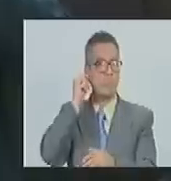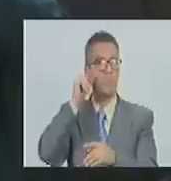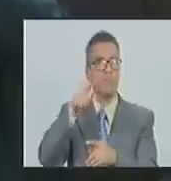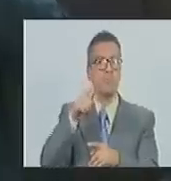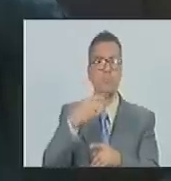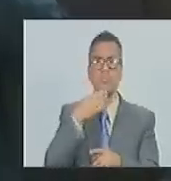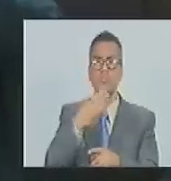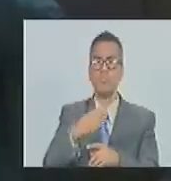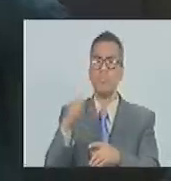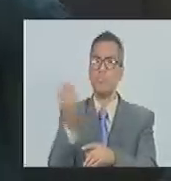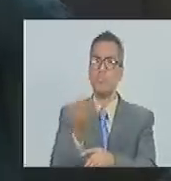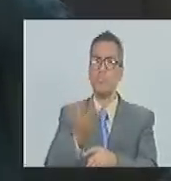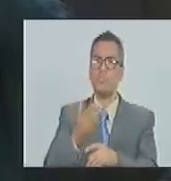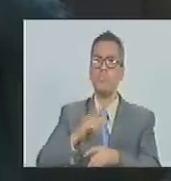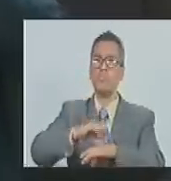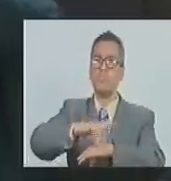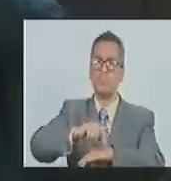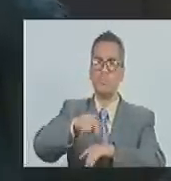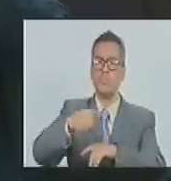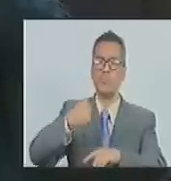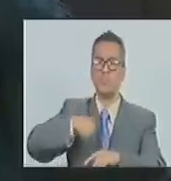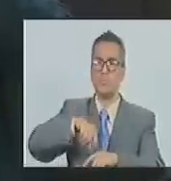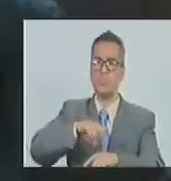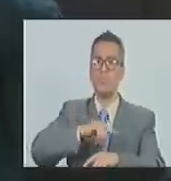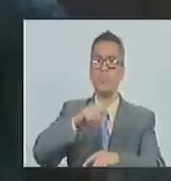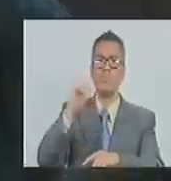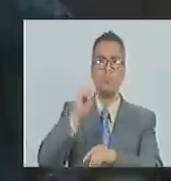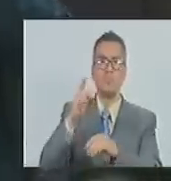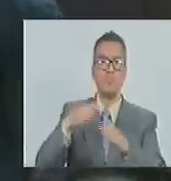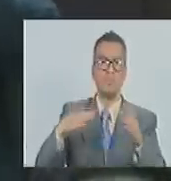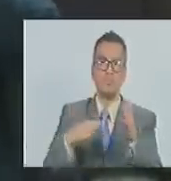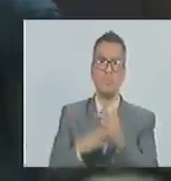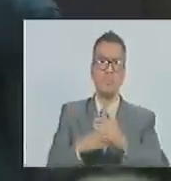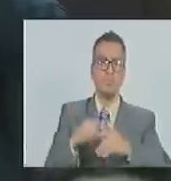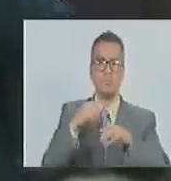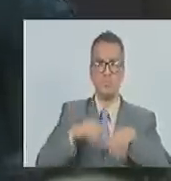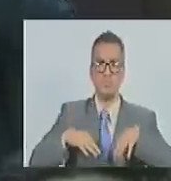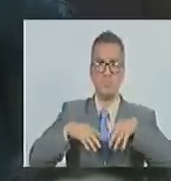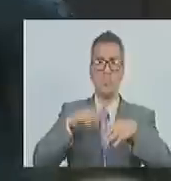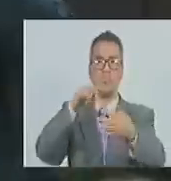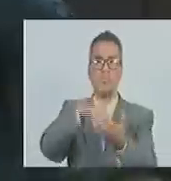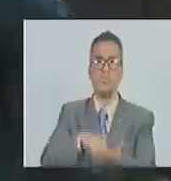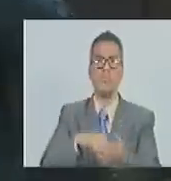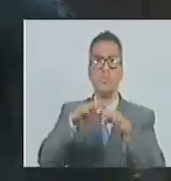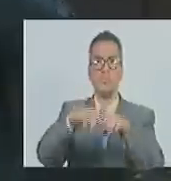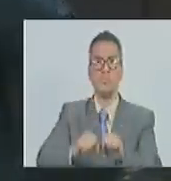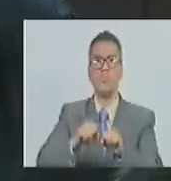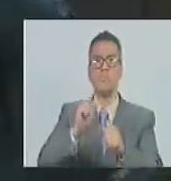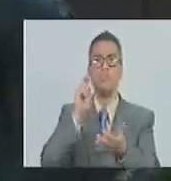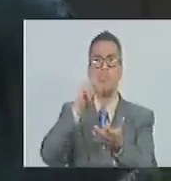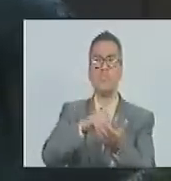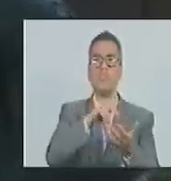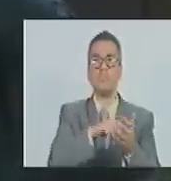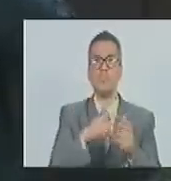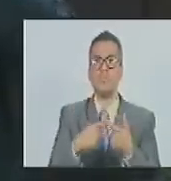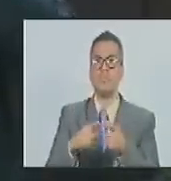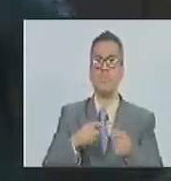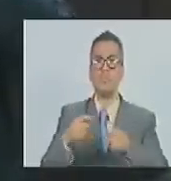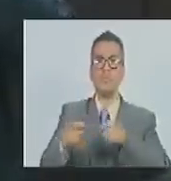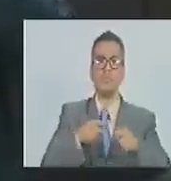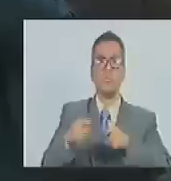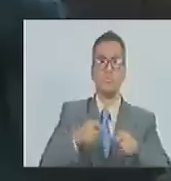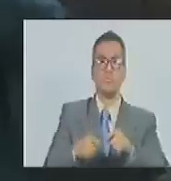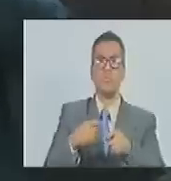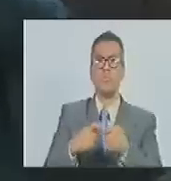pedido saqueos, que han pedido sanciones, que han pedido bloqueos, que han pedido invasiones, participen en cualquier actividad,